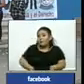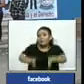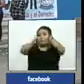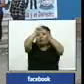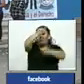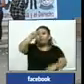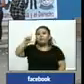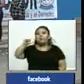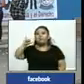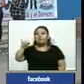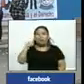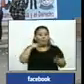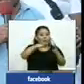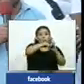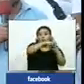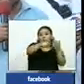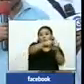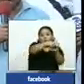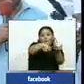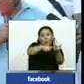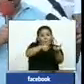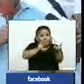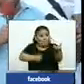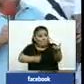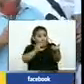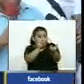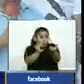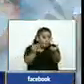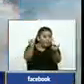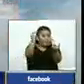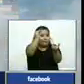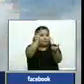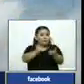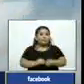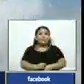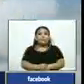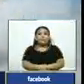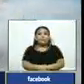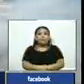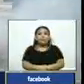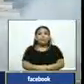República a los magistrados propietarios y suplentes de la institución.